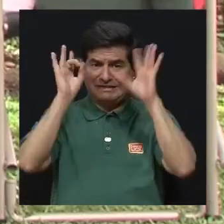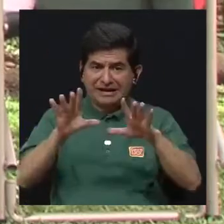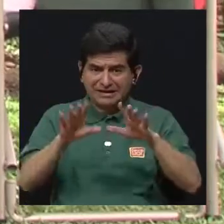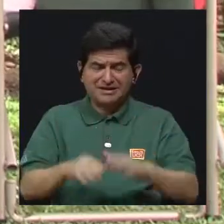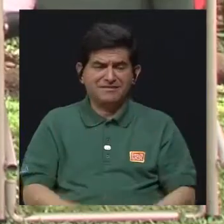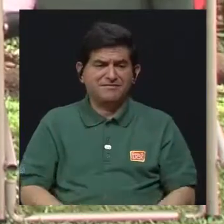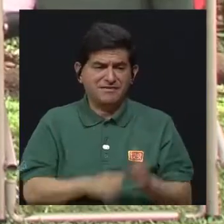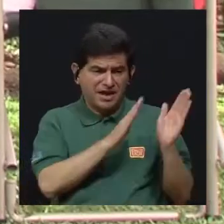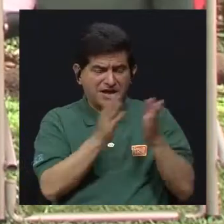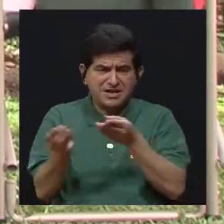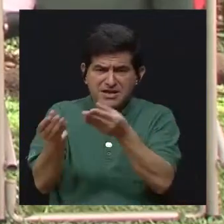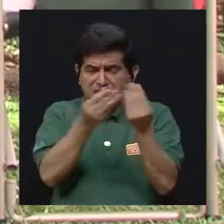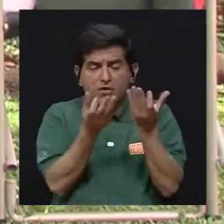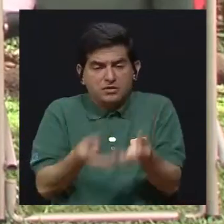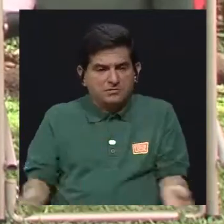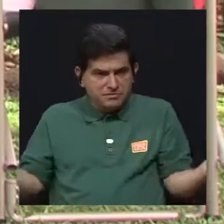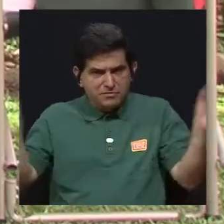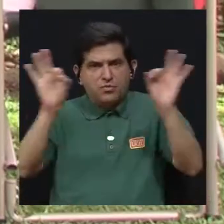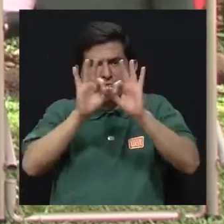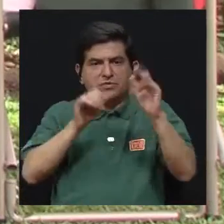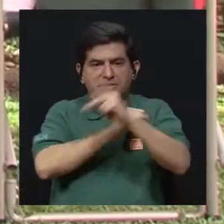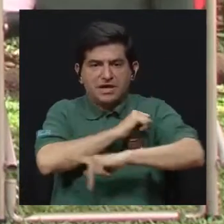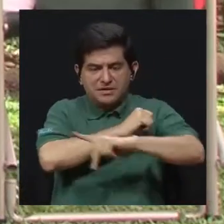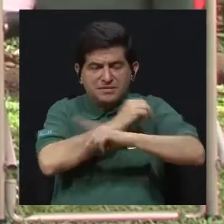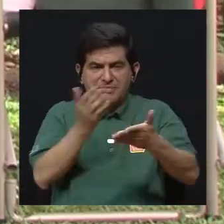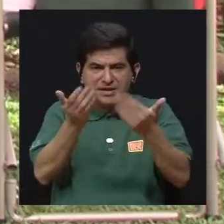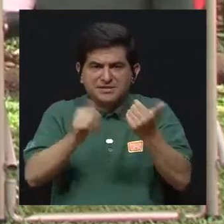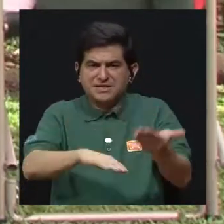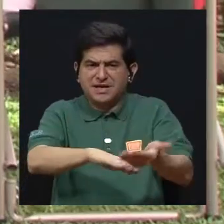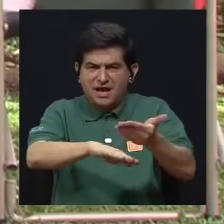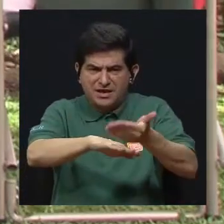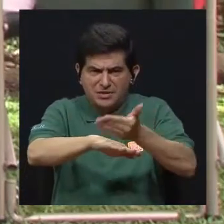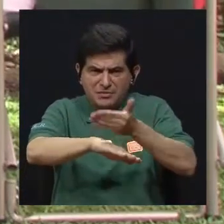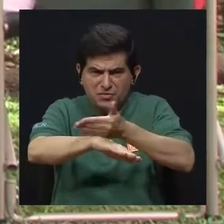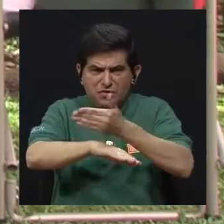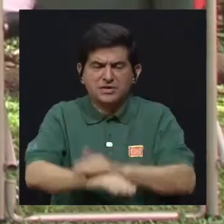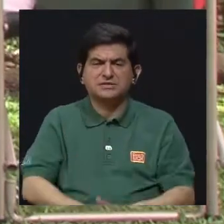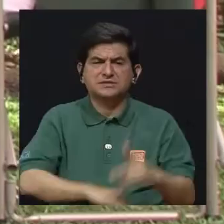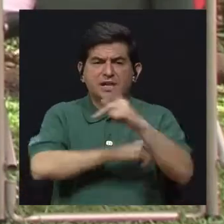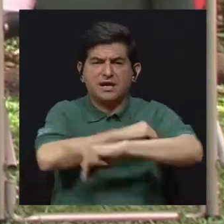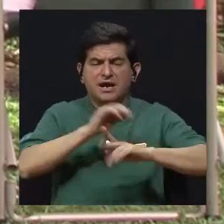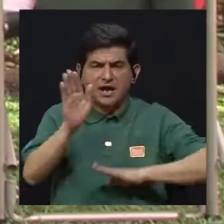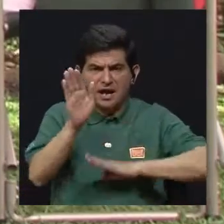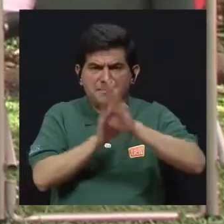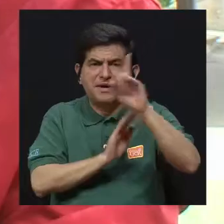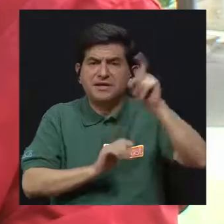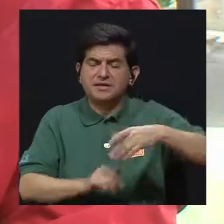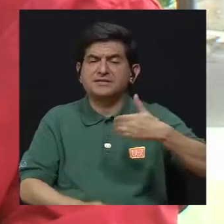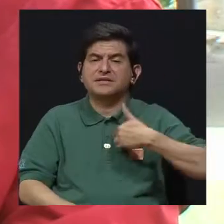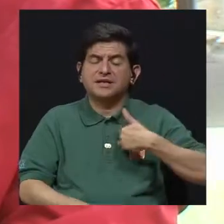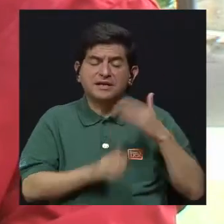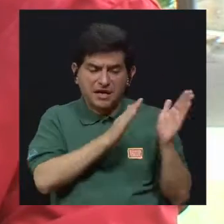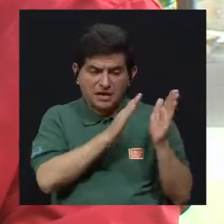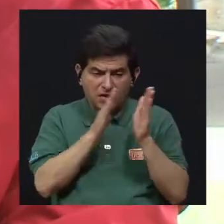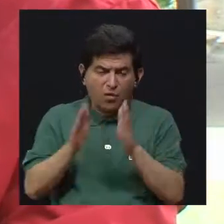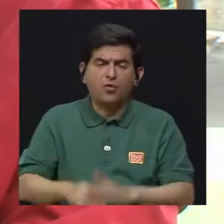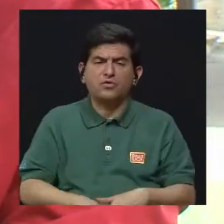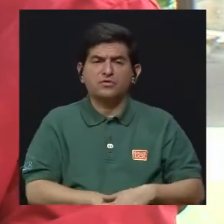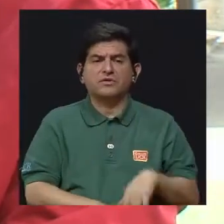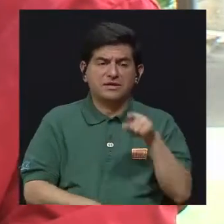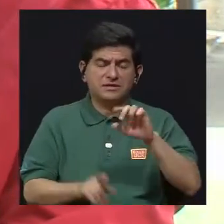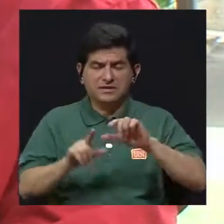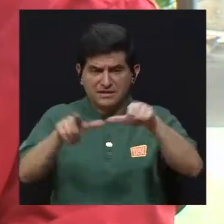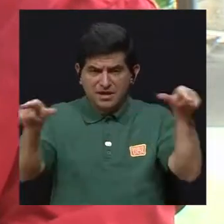el tema de ordenamiento territorial es fundamental. Si este país quiere avanzar a ser algún día un país desarrollado, tiene que tener ordenamiento y